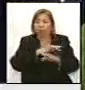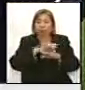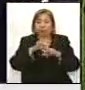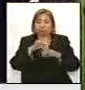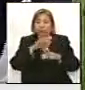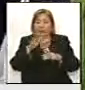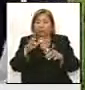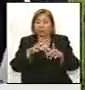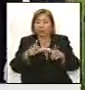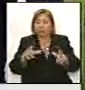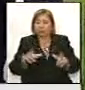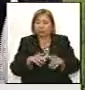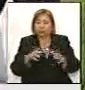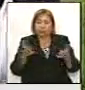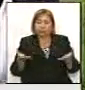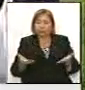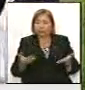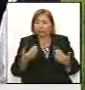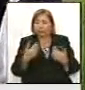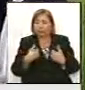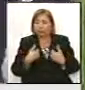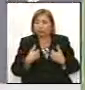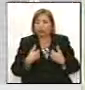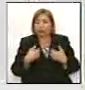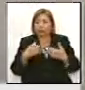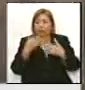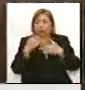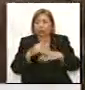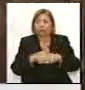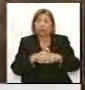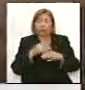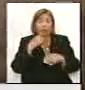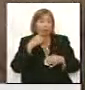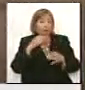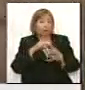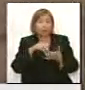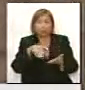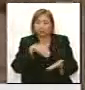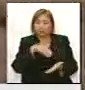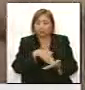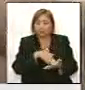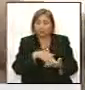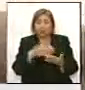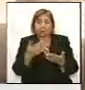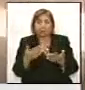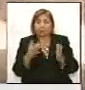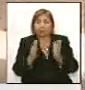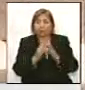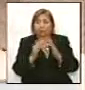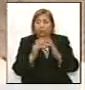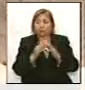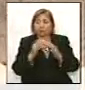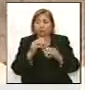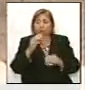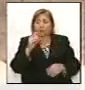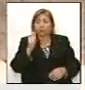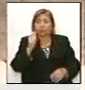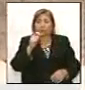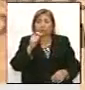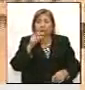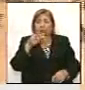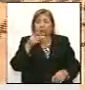como sitio arqueológico esta área que ya se encuentra delimitada. En pleno centro de la ciudad se encuentra la casa de rescate del Inca